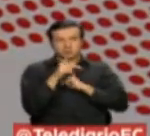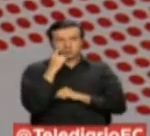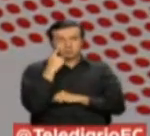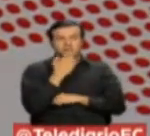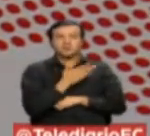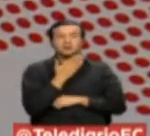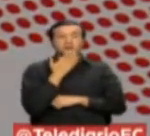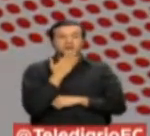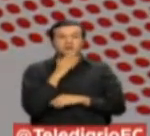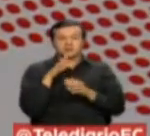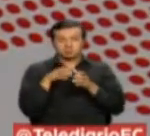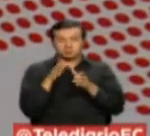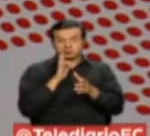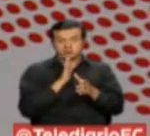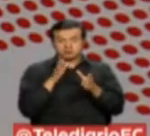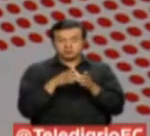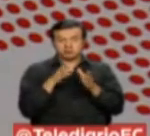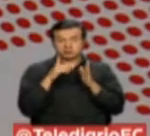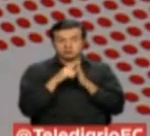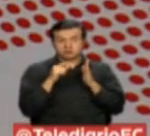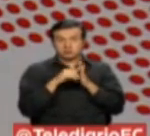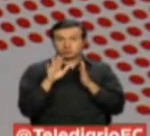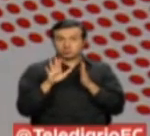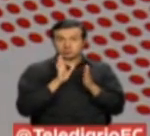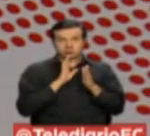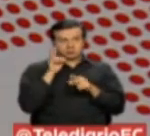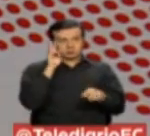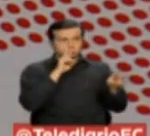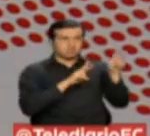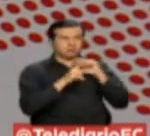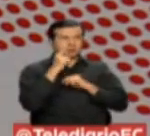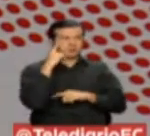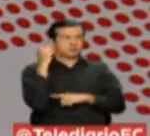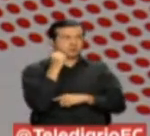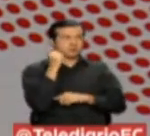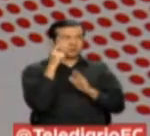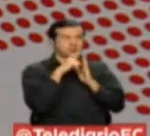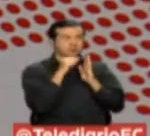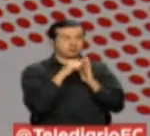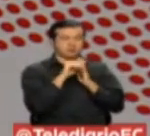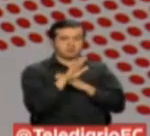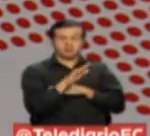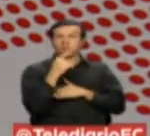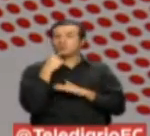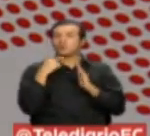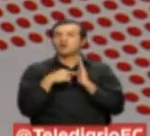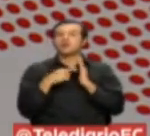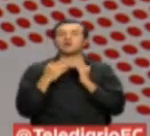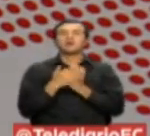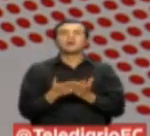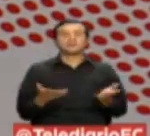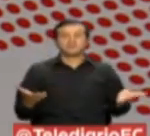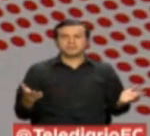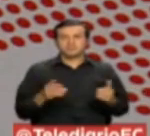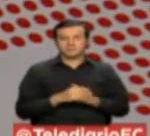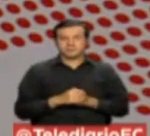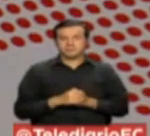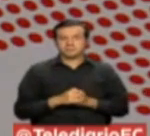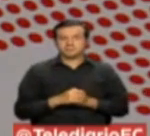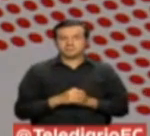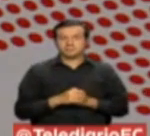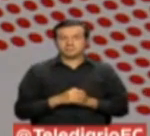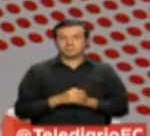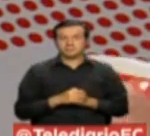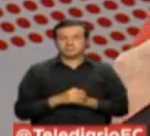de departamentos técnicos de servicios de rentas internas. Porque el que identifica es el servicio de rentas internas. Por ejemplo, que